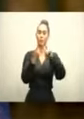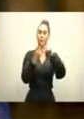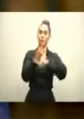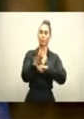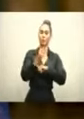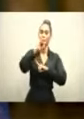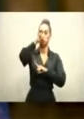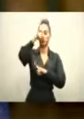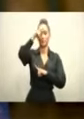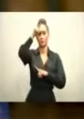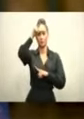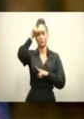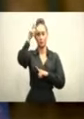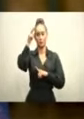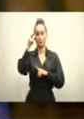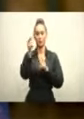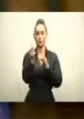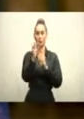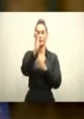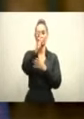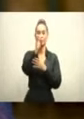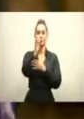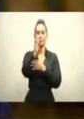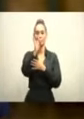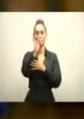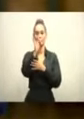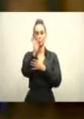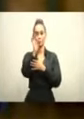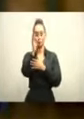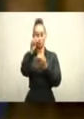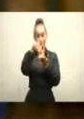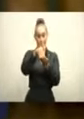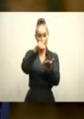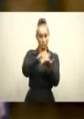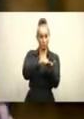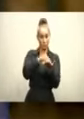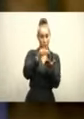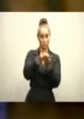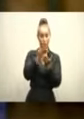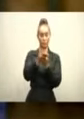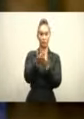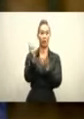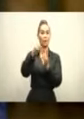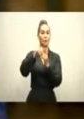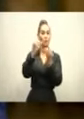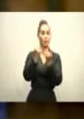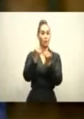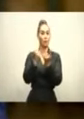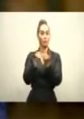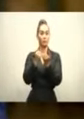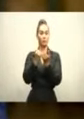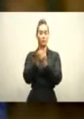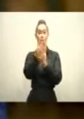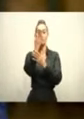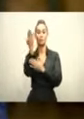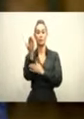.689 millones de dólares en reservas, mientras que al mes de septiembre alcanzamos los 10